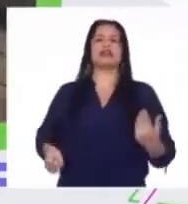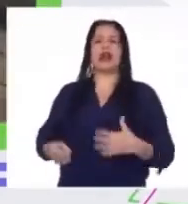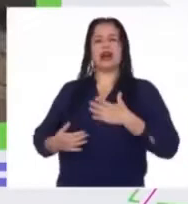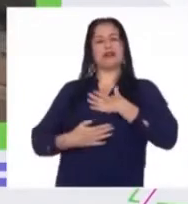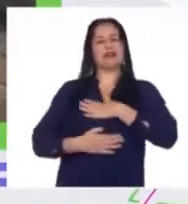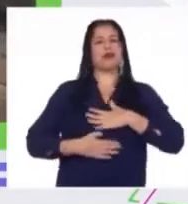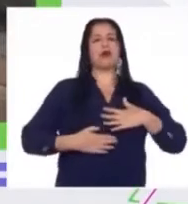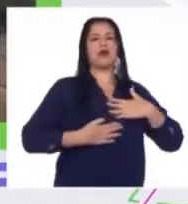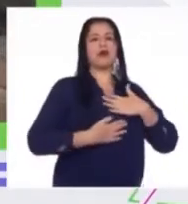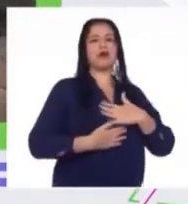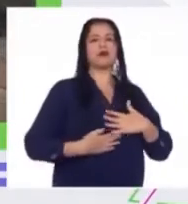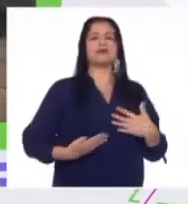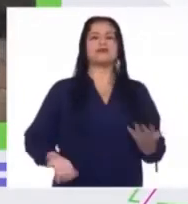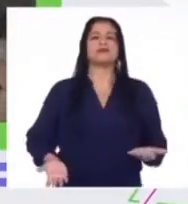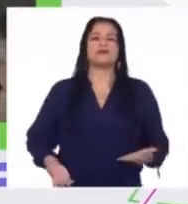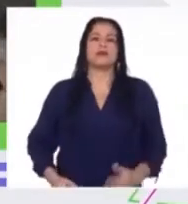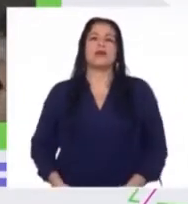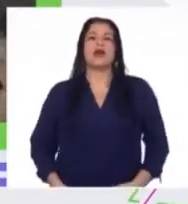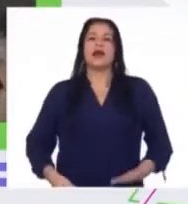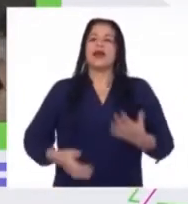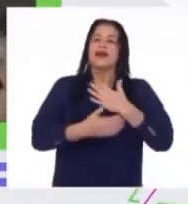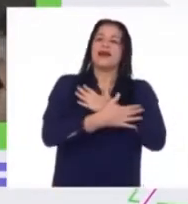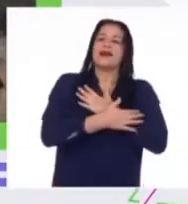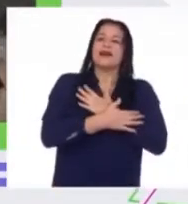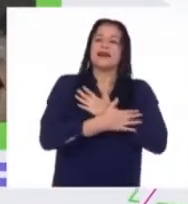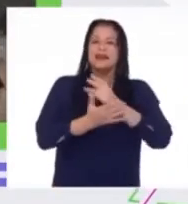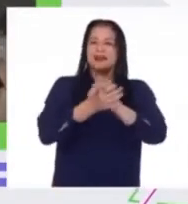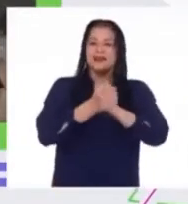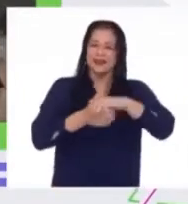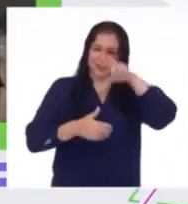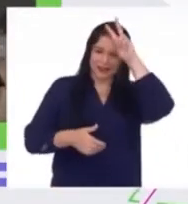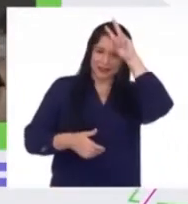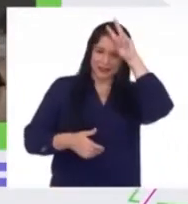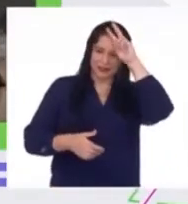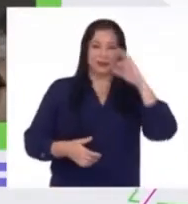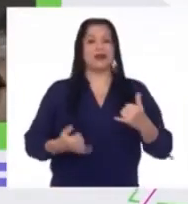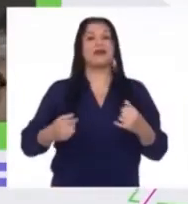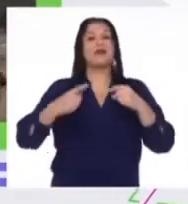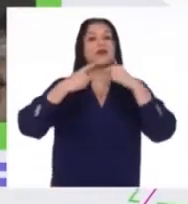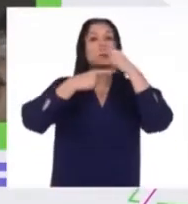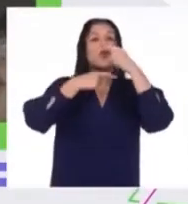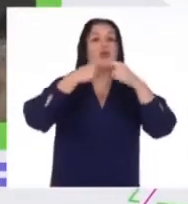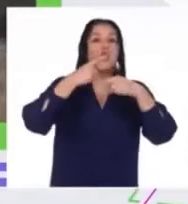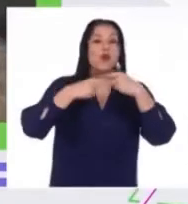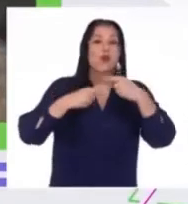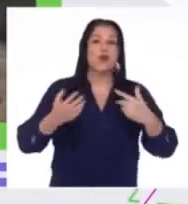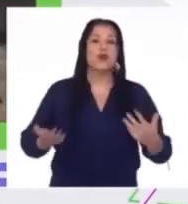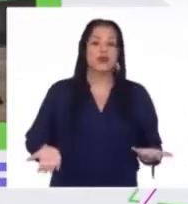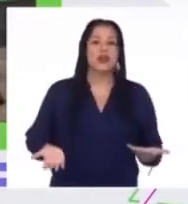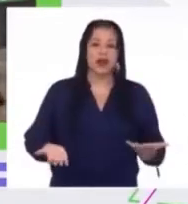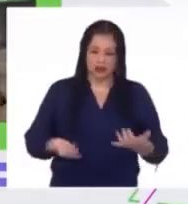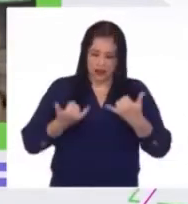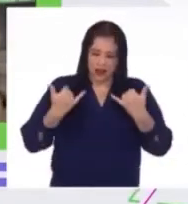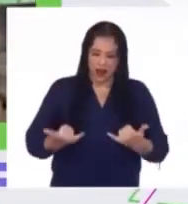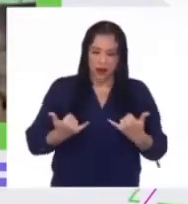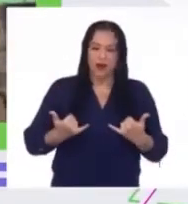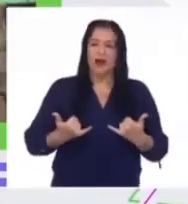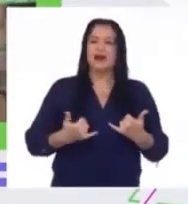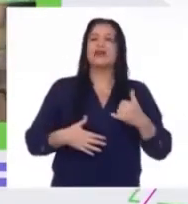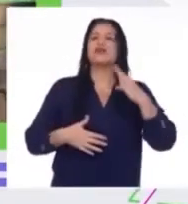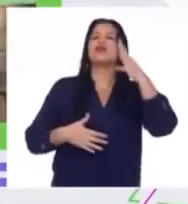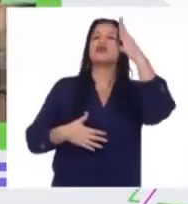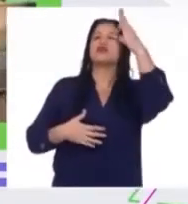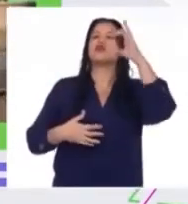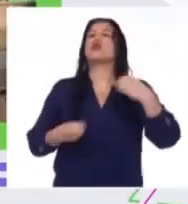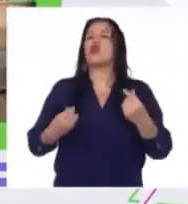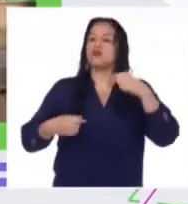están gozando. Queridos amigos del Perú, ahora les vamos a contar un poco de ahora y después cómo va a